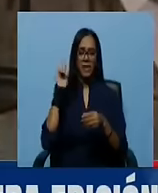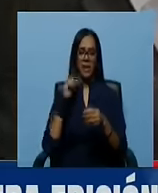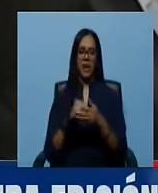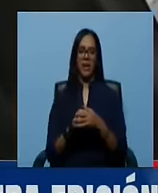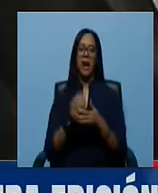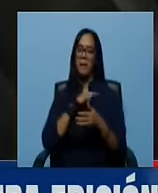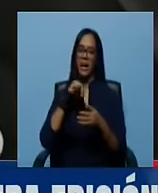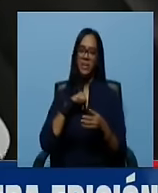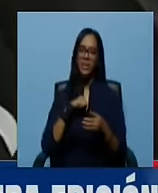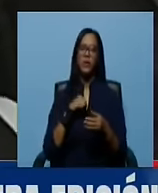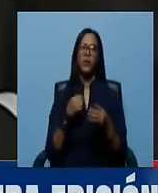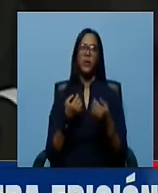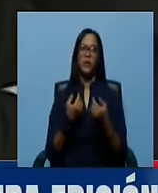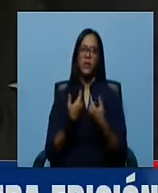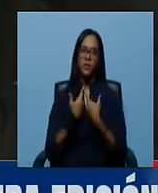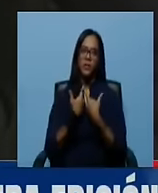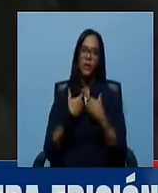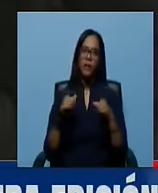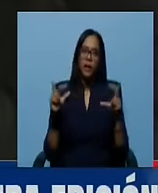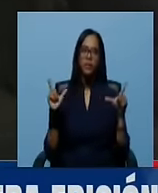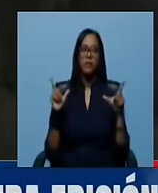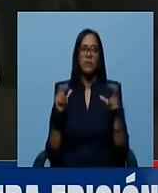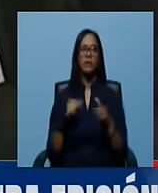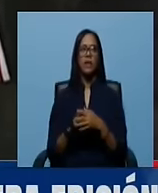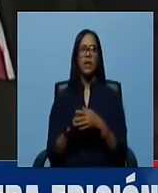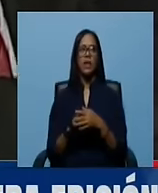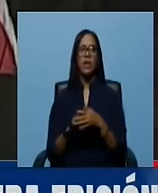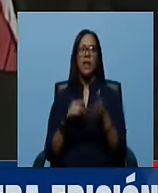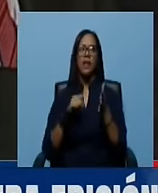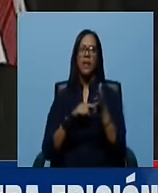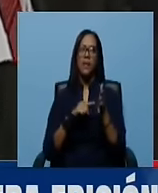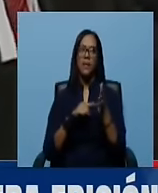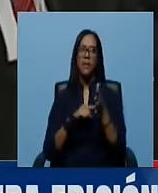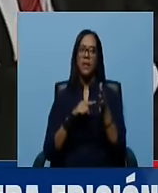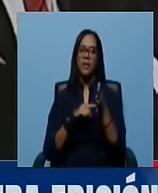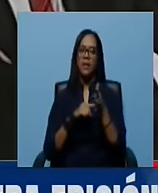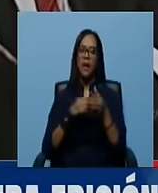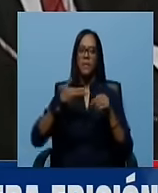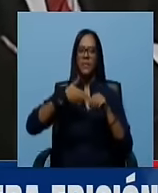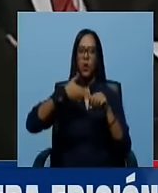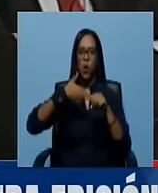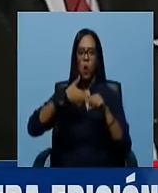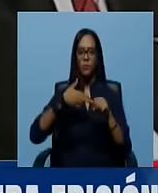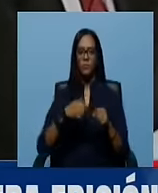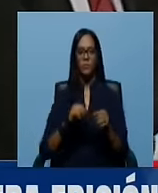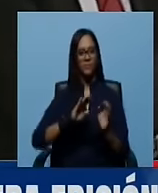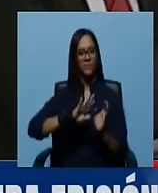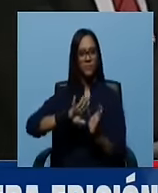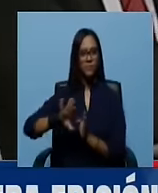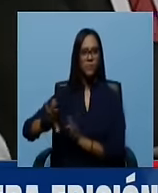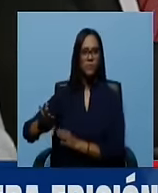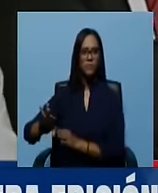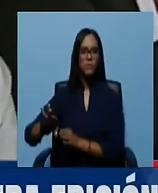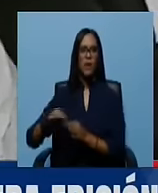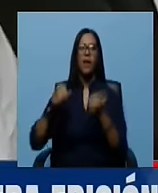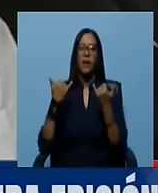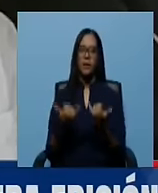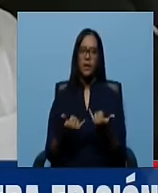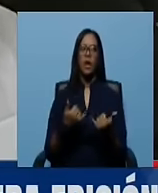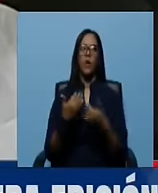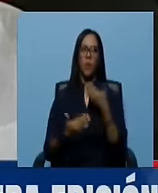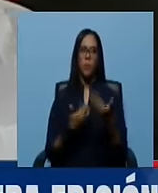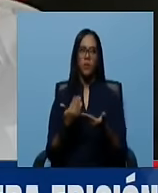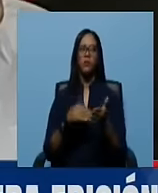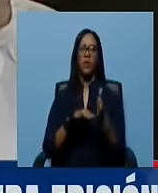para nosotros irnos liberando de las dependencias del rentismo petrolero, que ya es un proceso